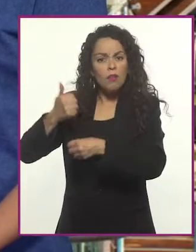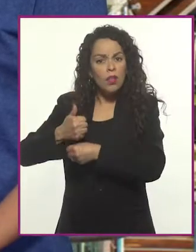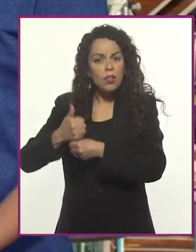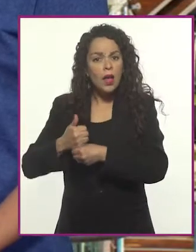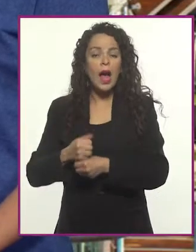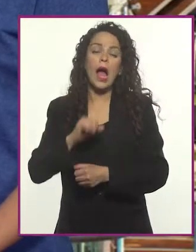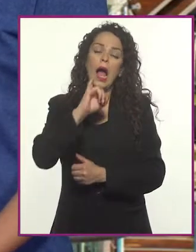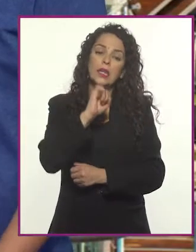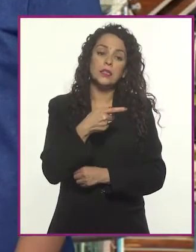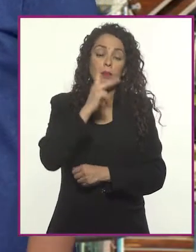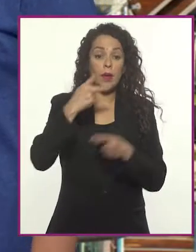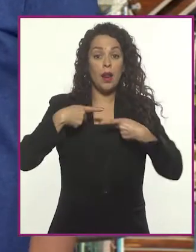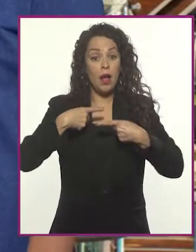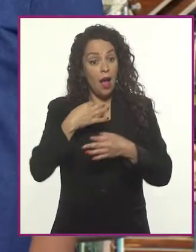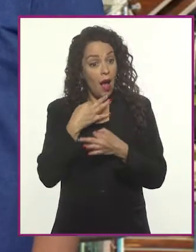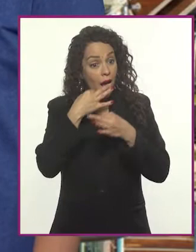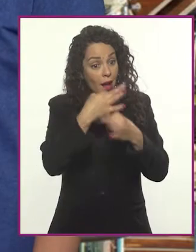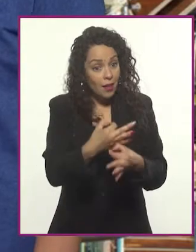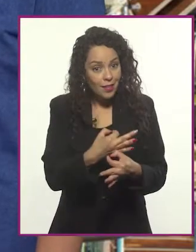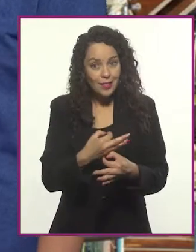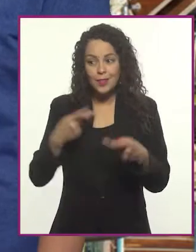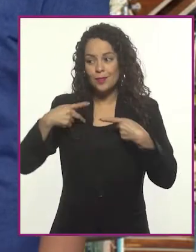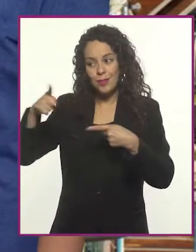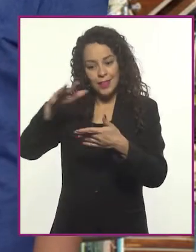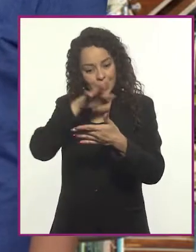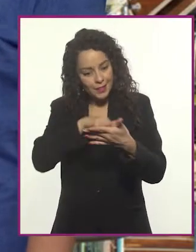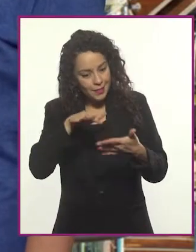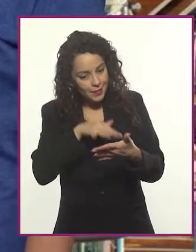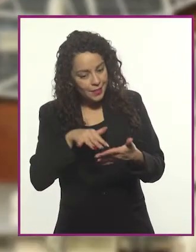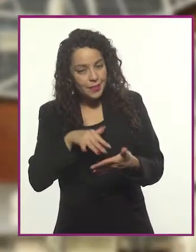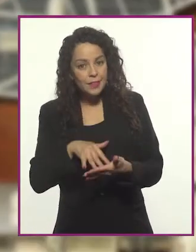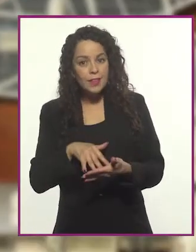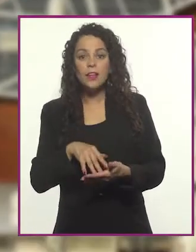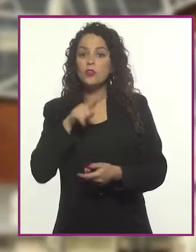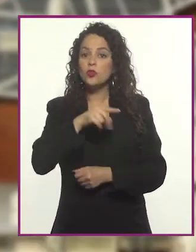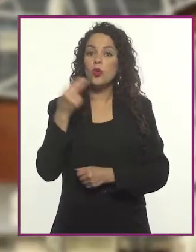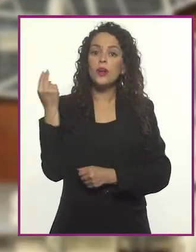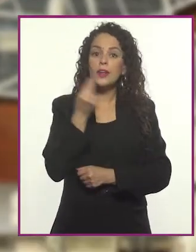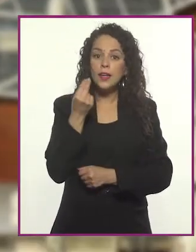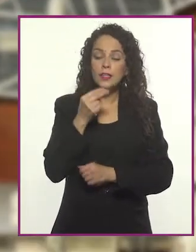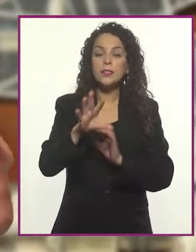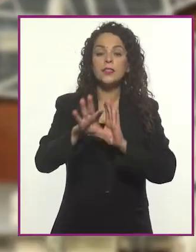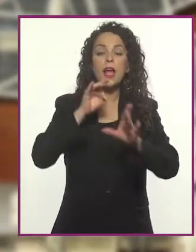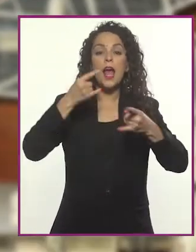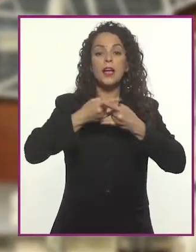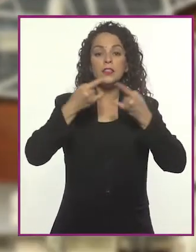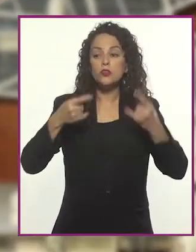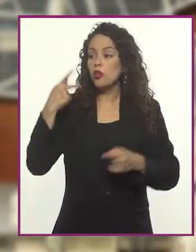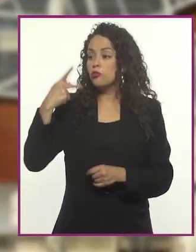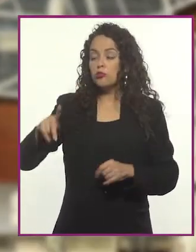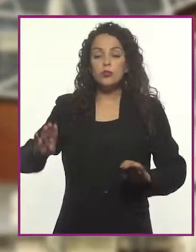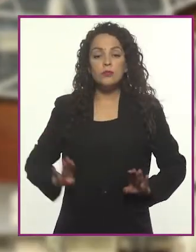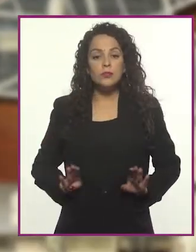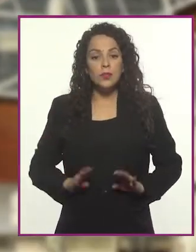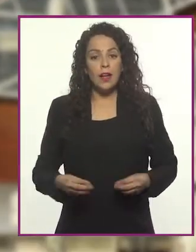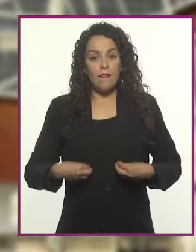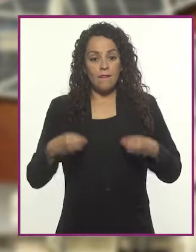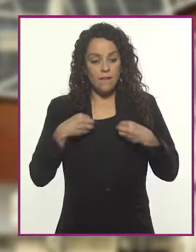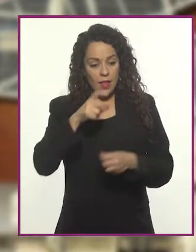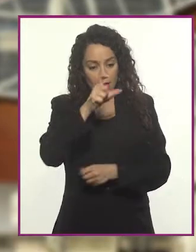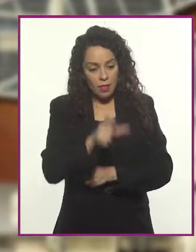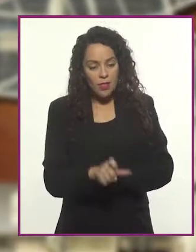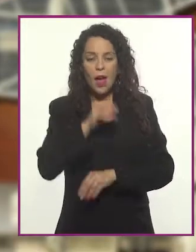para que atrape al público... Al lector. Sí, al lector. Tienes que tomar la anécdota o la biografía y hacerla más